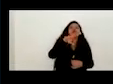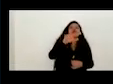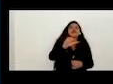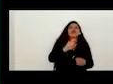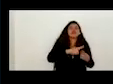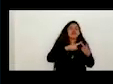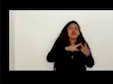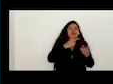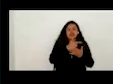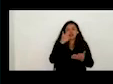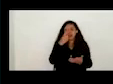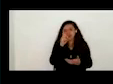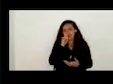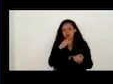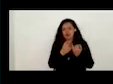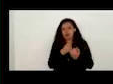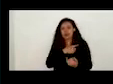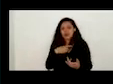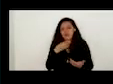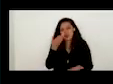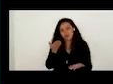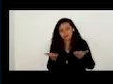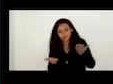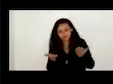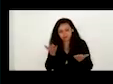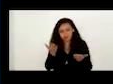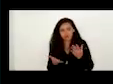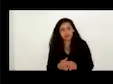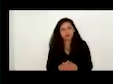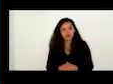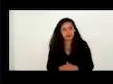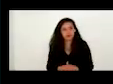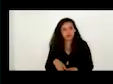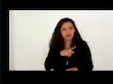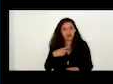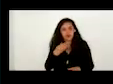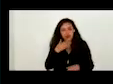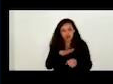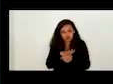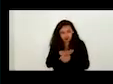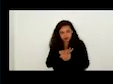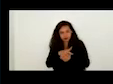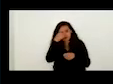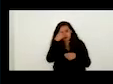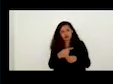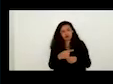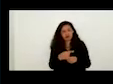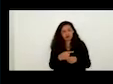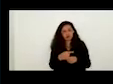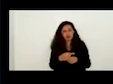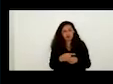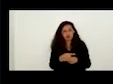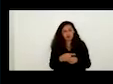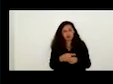de ser equilibrada. Debe ser suficiente porque debe de contener la cantidad de estos